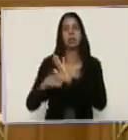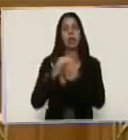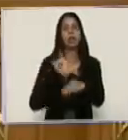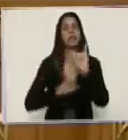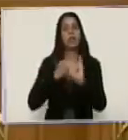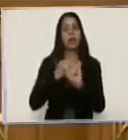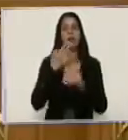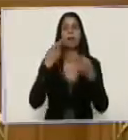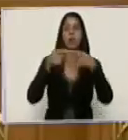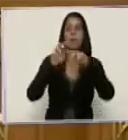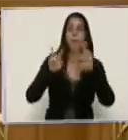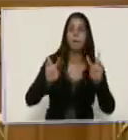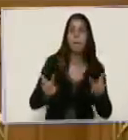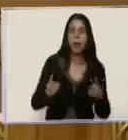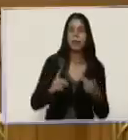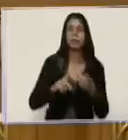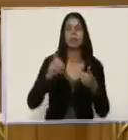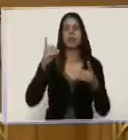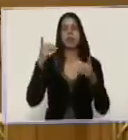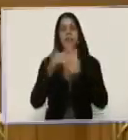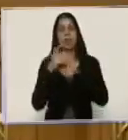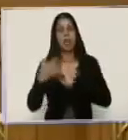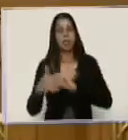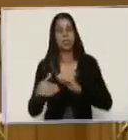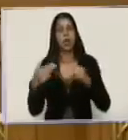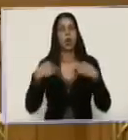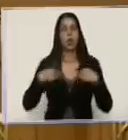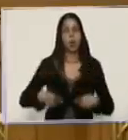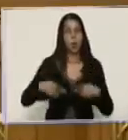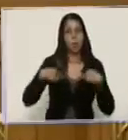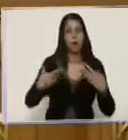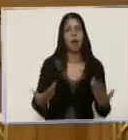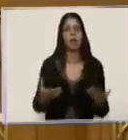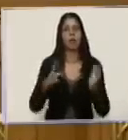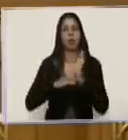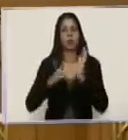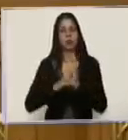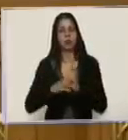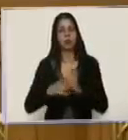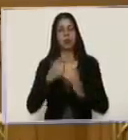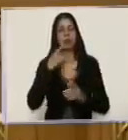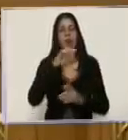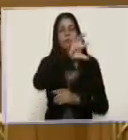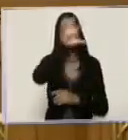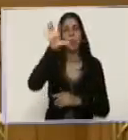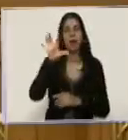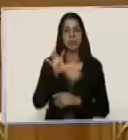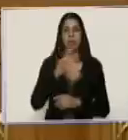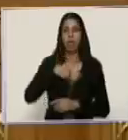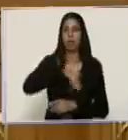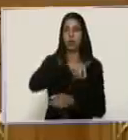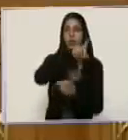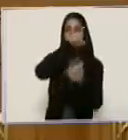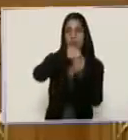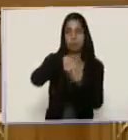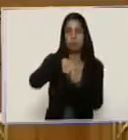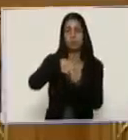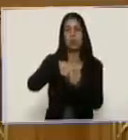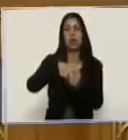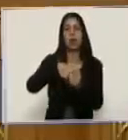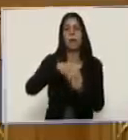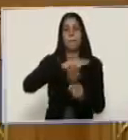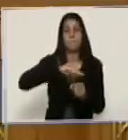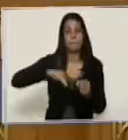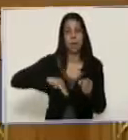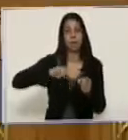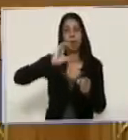a la paz, los derechos humanos, garantizar la seguridad y la paz de las naciones a las cuales somos miembros hoy o son los